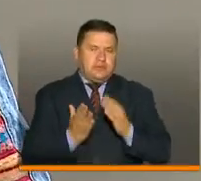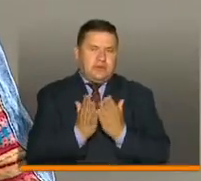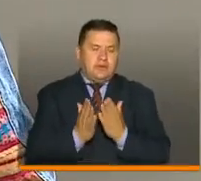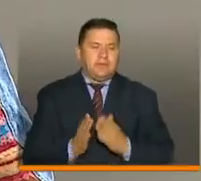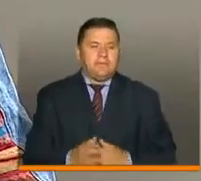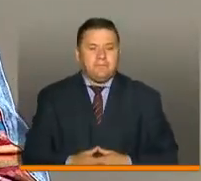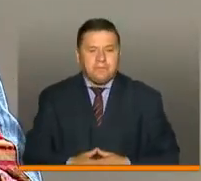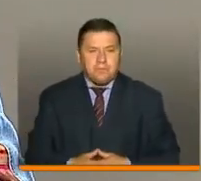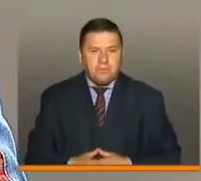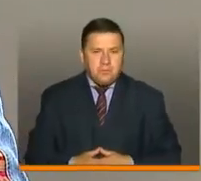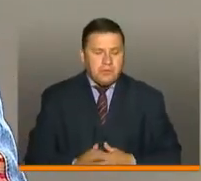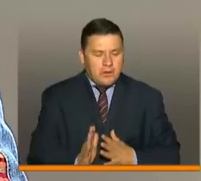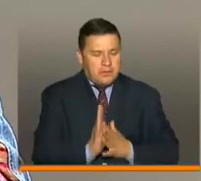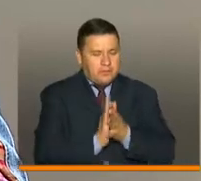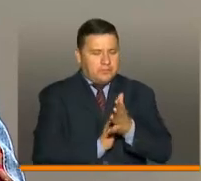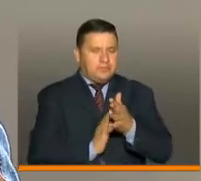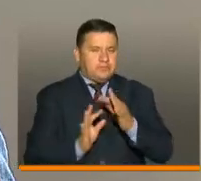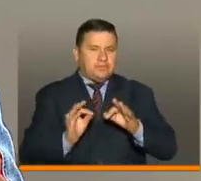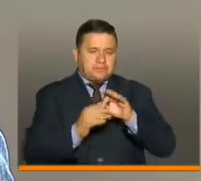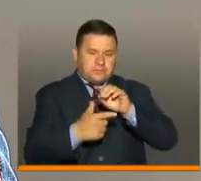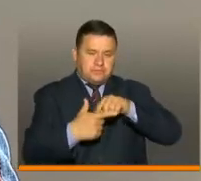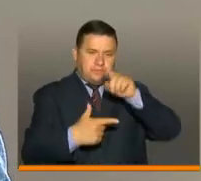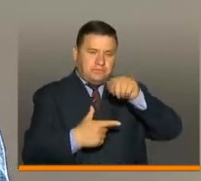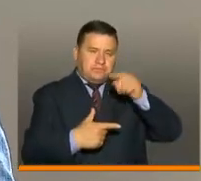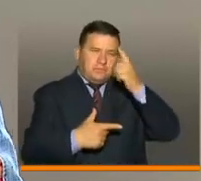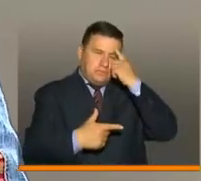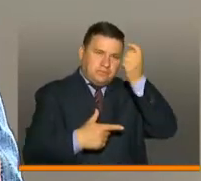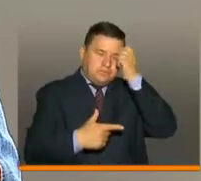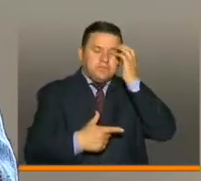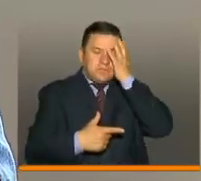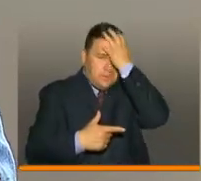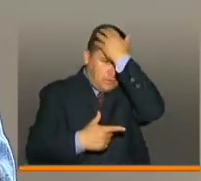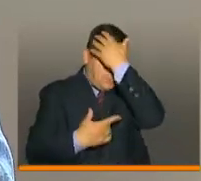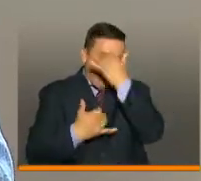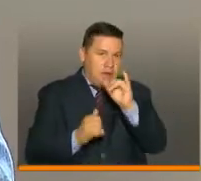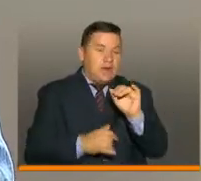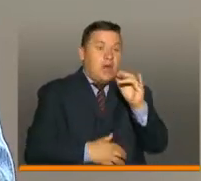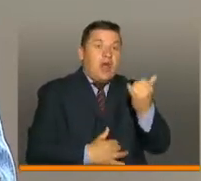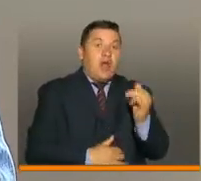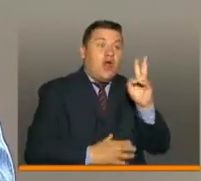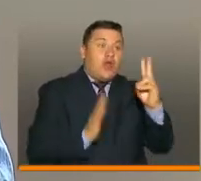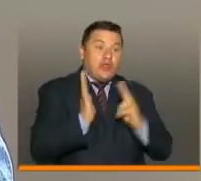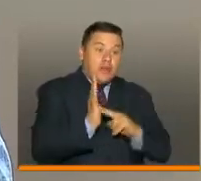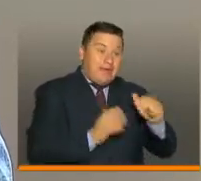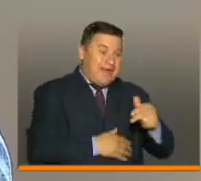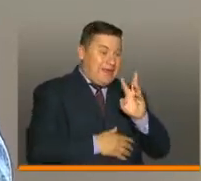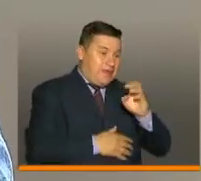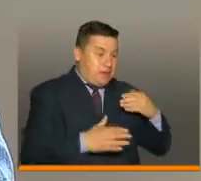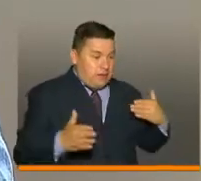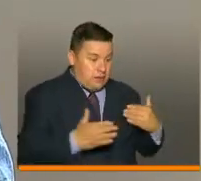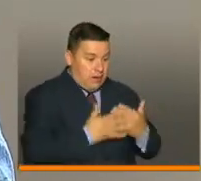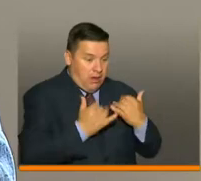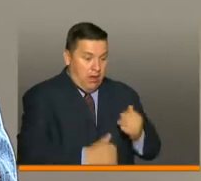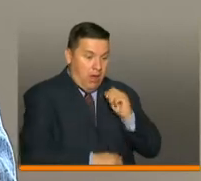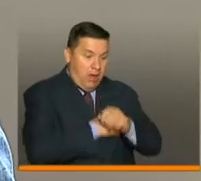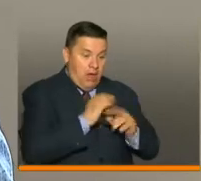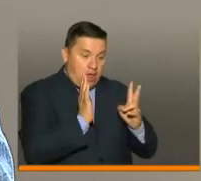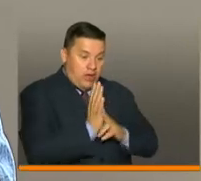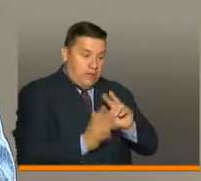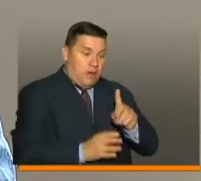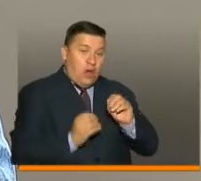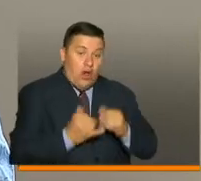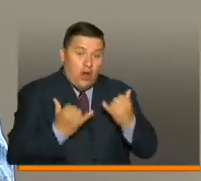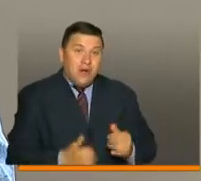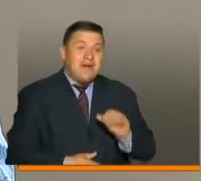educación. Les cuento las siguientes cifras porque hay que tenerlas presentes. Hemos pasado del 2018, presidente, al 2021, de